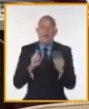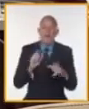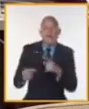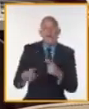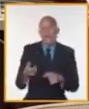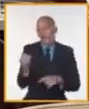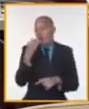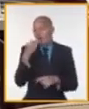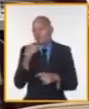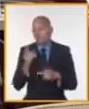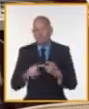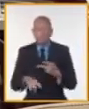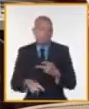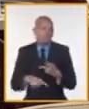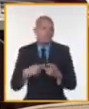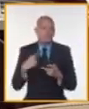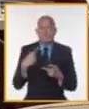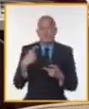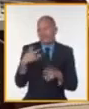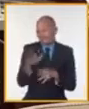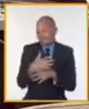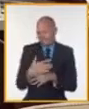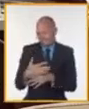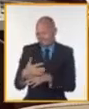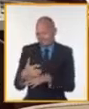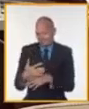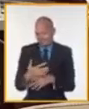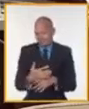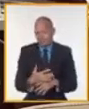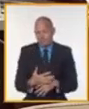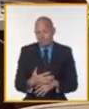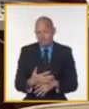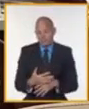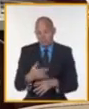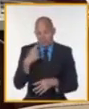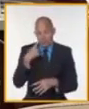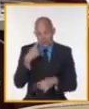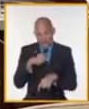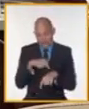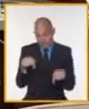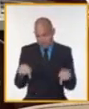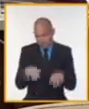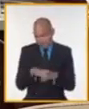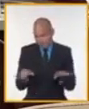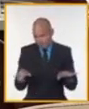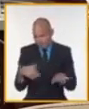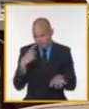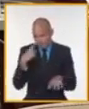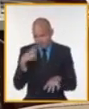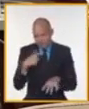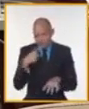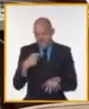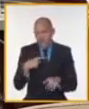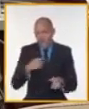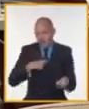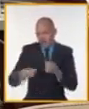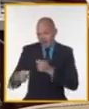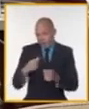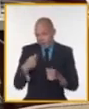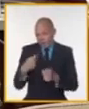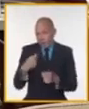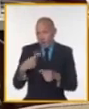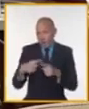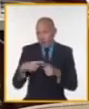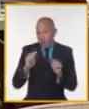comercios. Hoy nosotros podemos decir que en la red de establecimiento del comercio de la subordinación local hay un